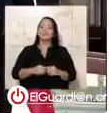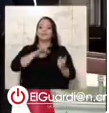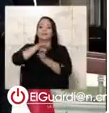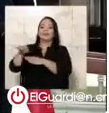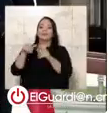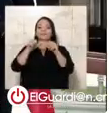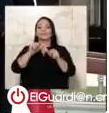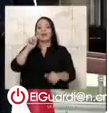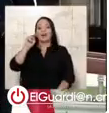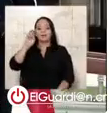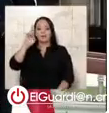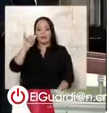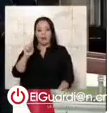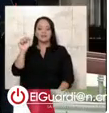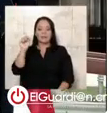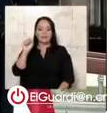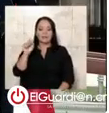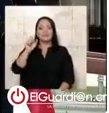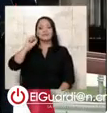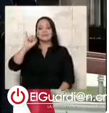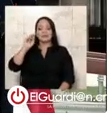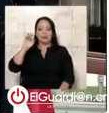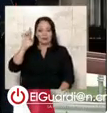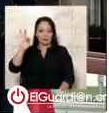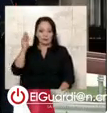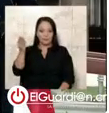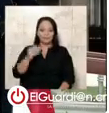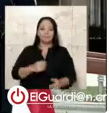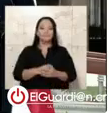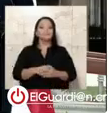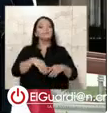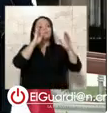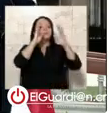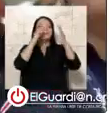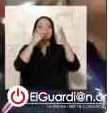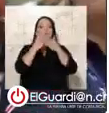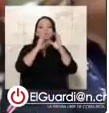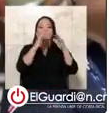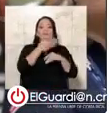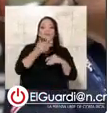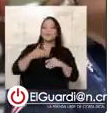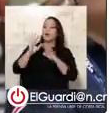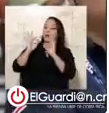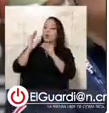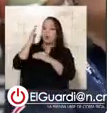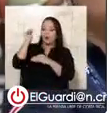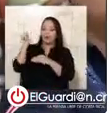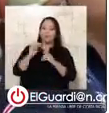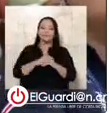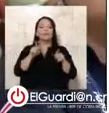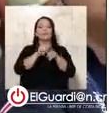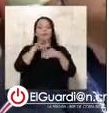Continuamos con Andrea Salazar del SINAR. Sí, ¿qué tal? Muy buenos días, presidente. ¿Cómo está, doña Andrea? Y también a todos